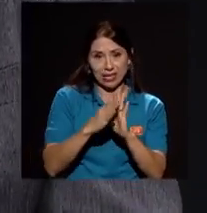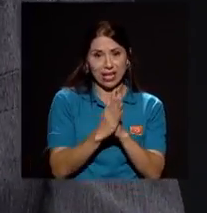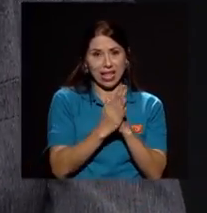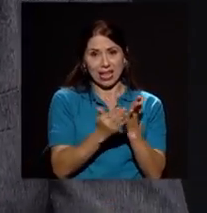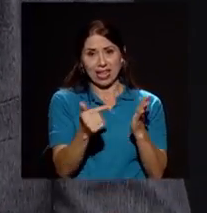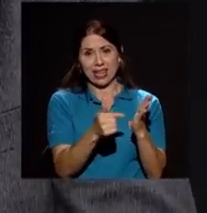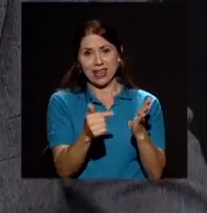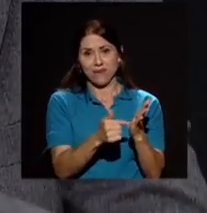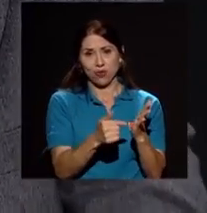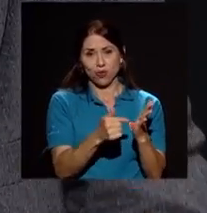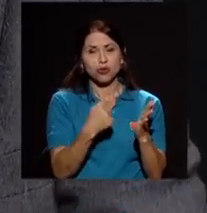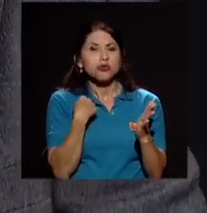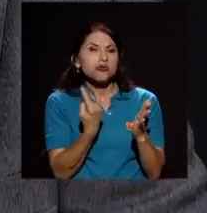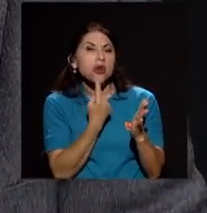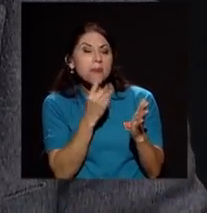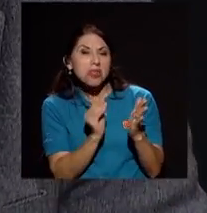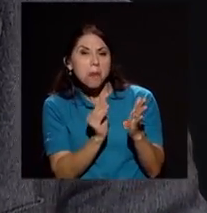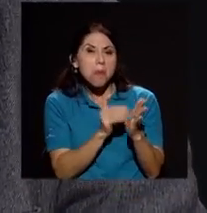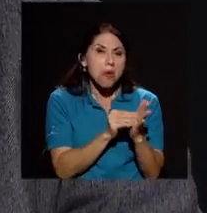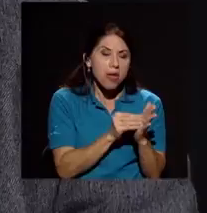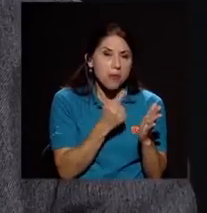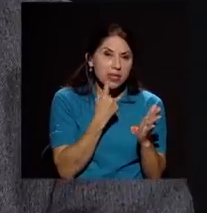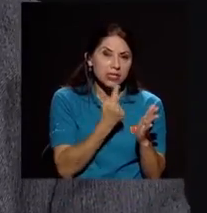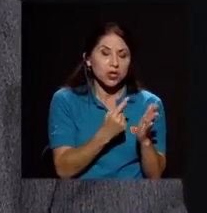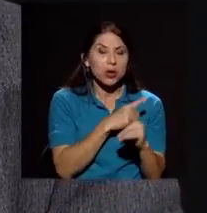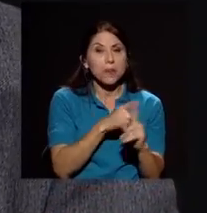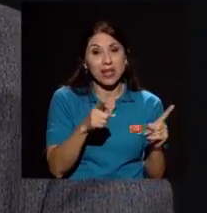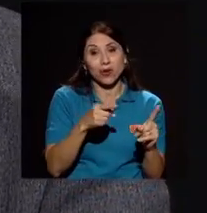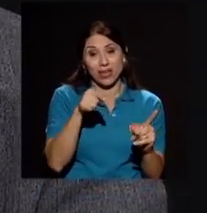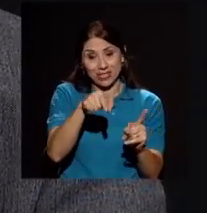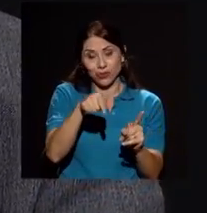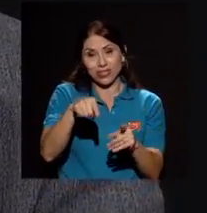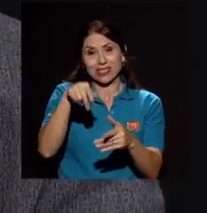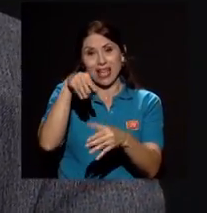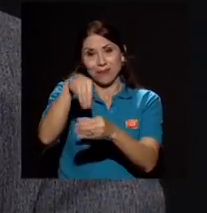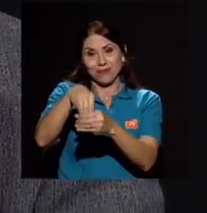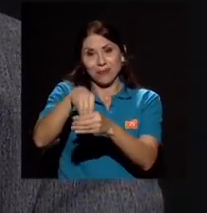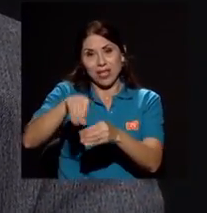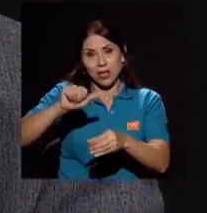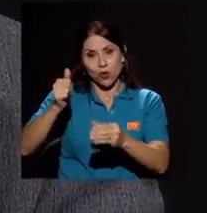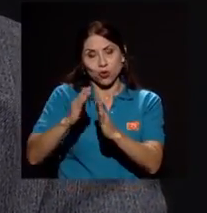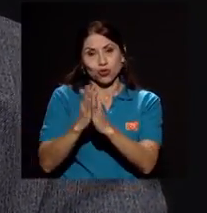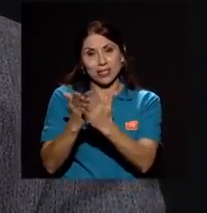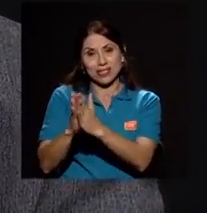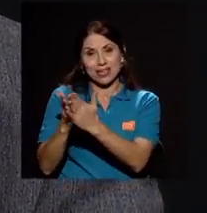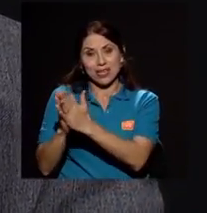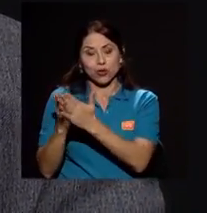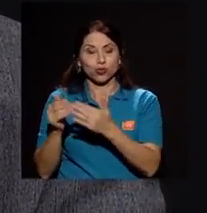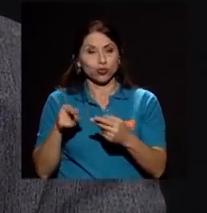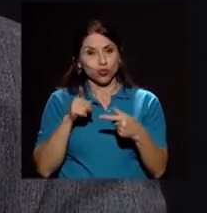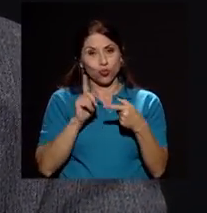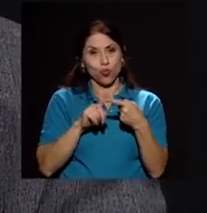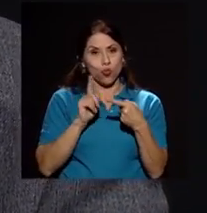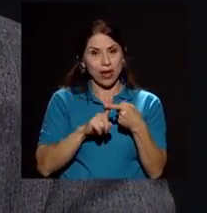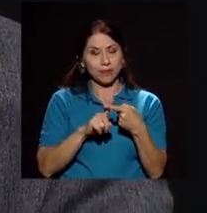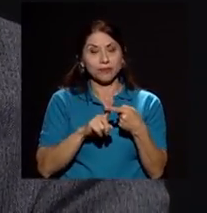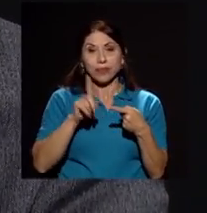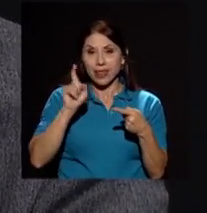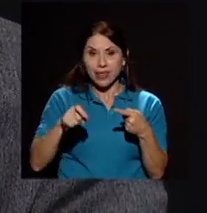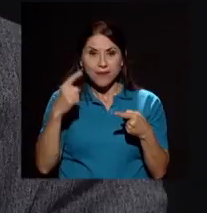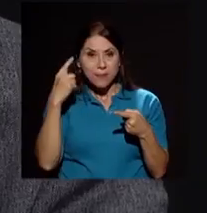está en otros escritos y ya que estamos hablando de esto una debería ser pensar mejor cómo